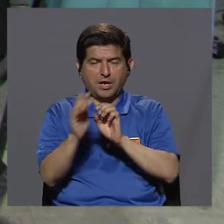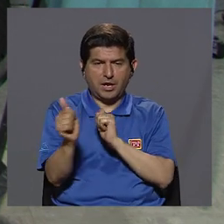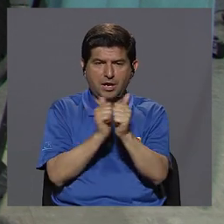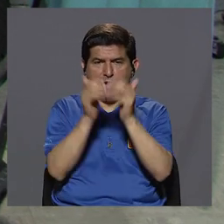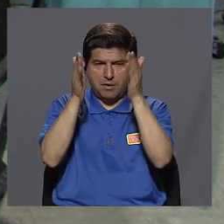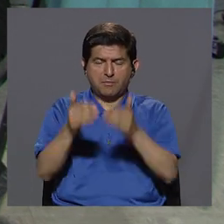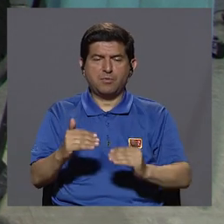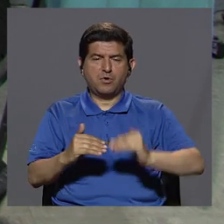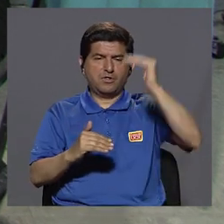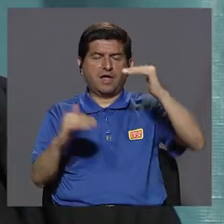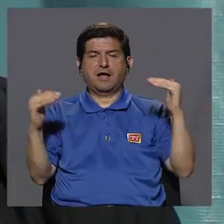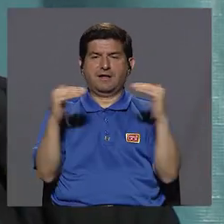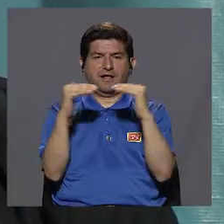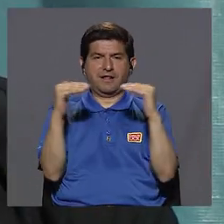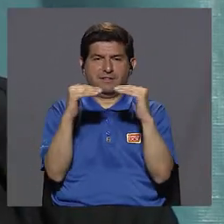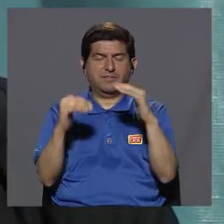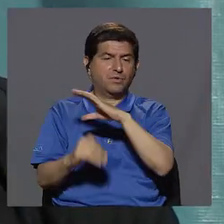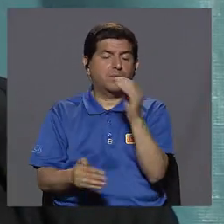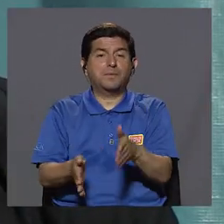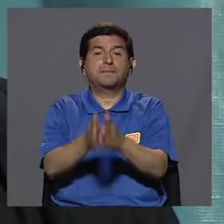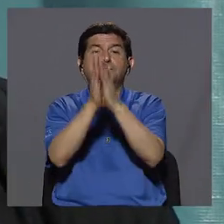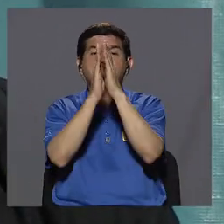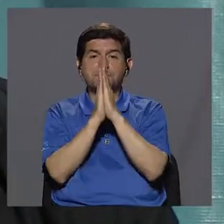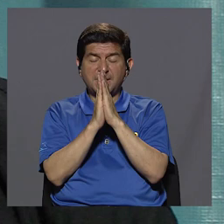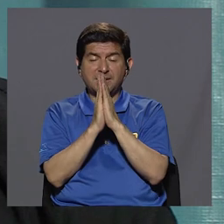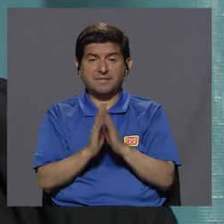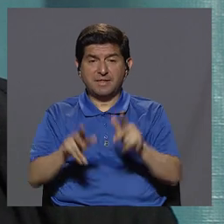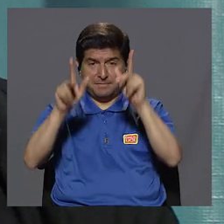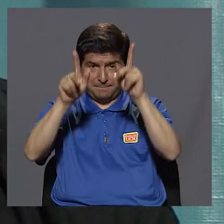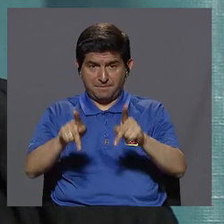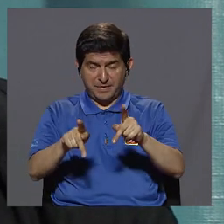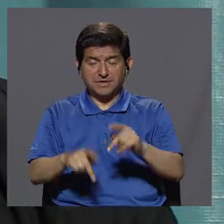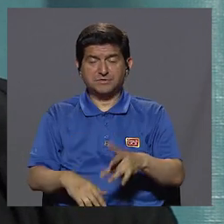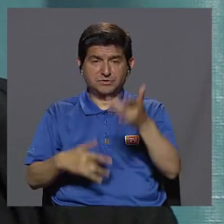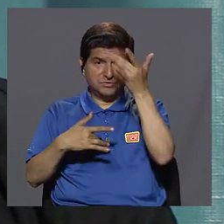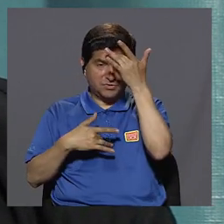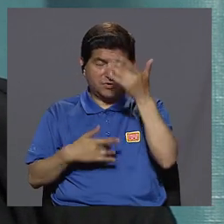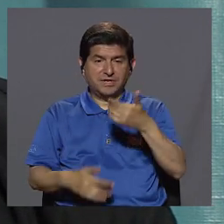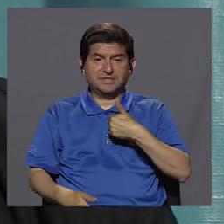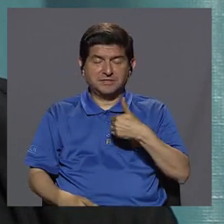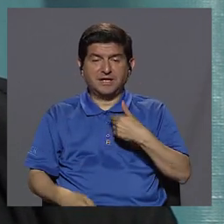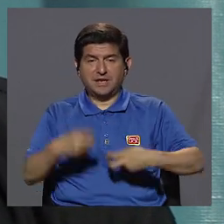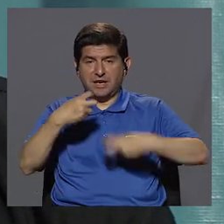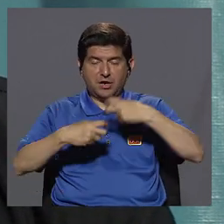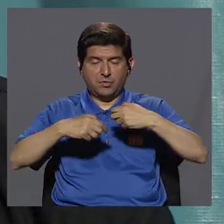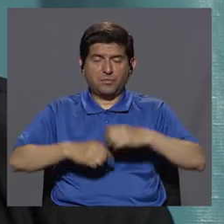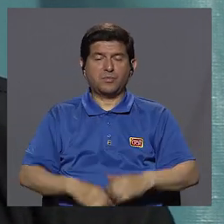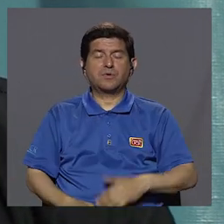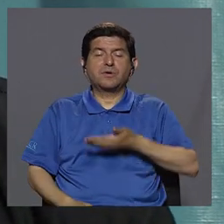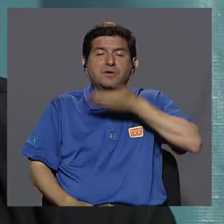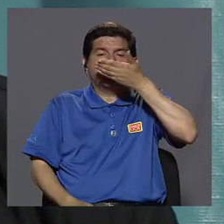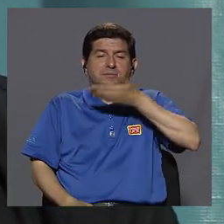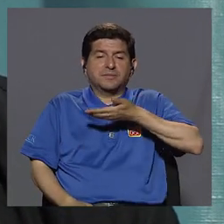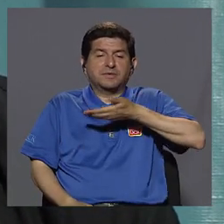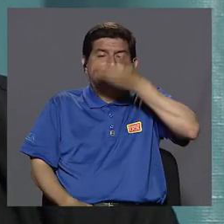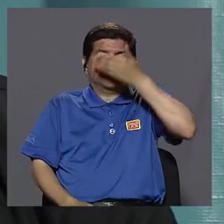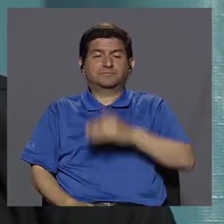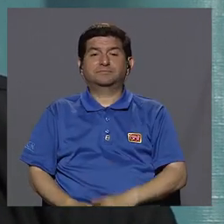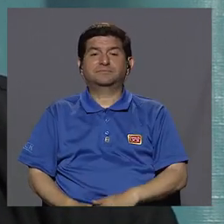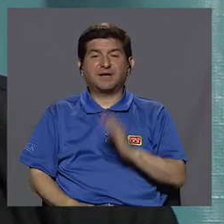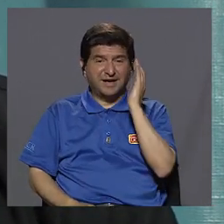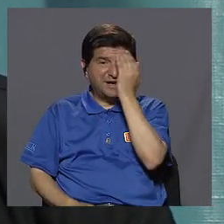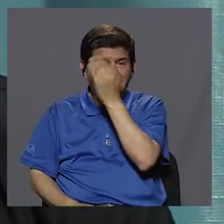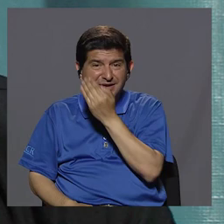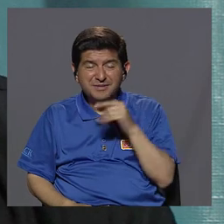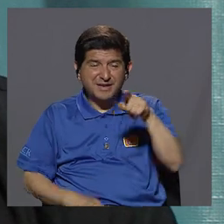deportistas de alto rendimiento o que nos piden por ejemplo en pacientes que tienen alguna neumopatía que hay que hacerles consume oxígeno y todo el maquillaje